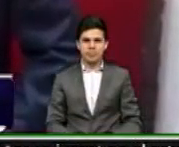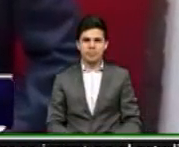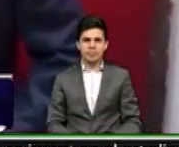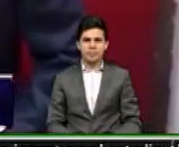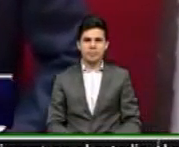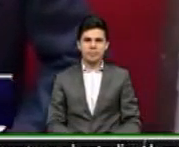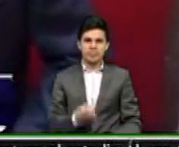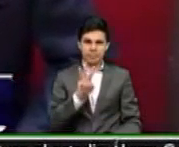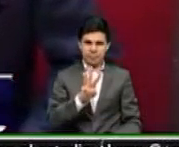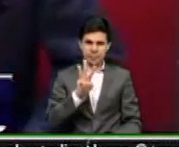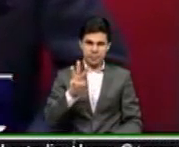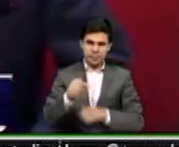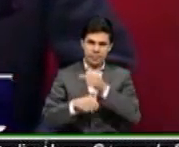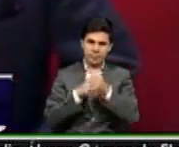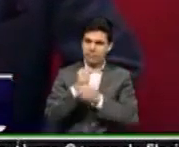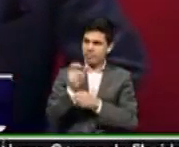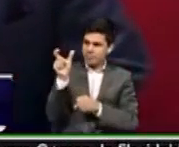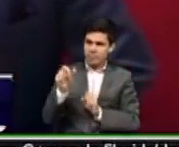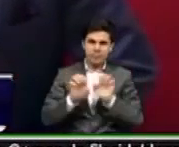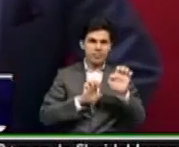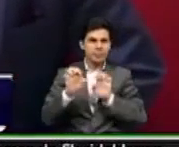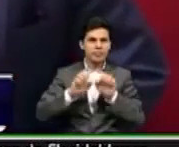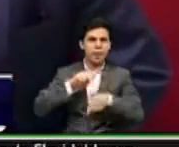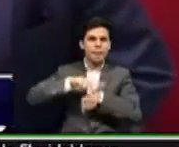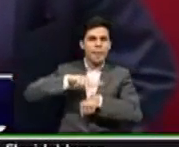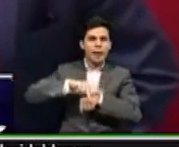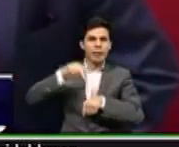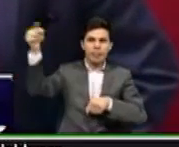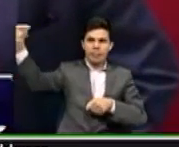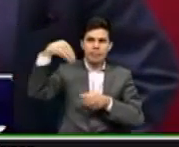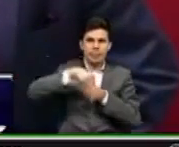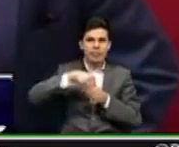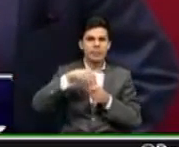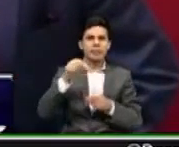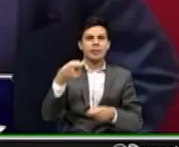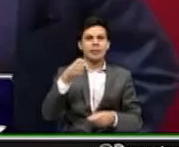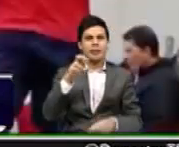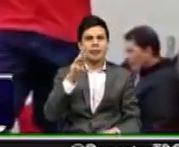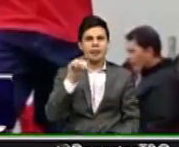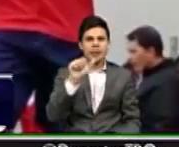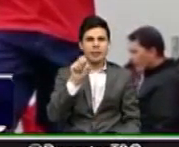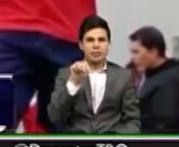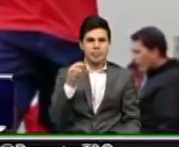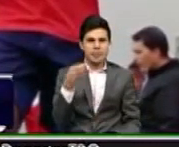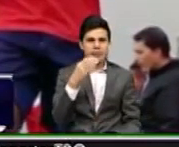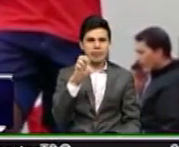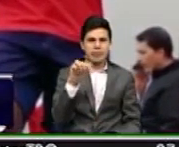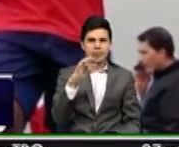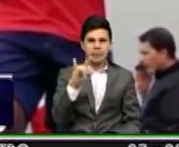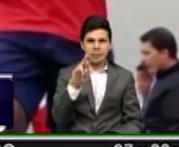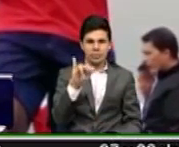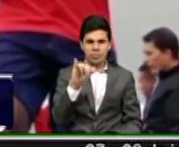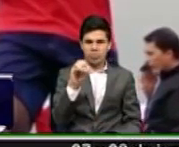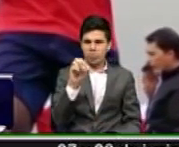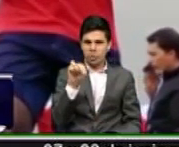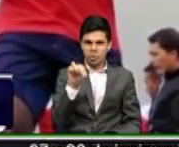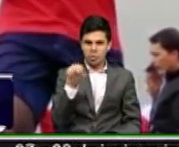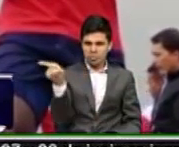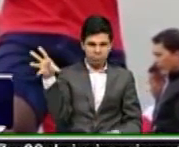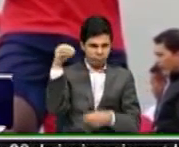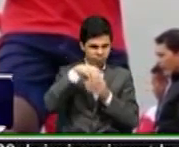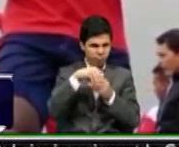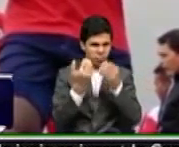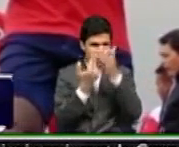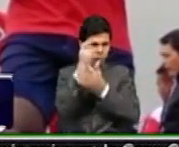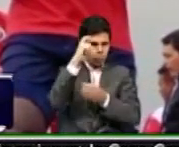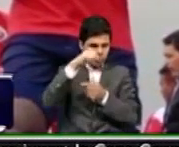Con 33 años de edad, el defensor central paraguayo Germán Centurión se convirtió en el nuevo refuerzo del Cúcuta Deportivo. El